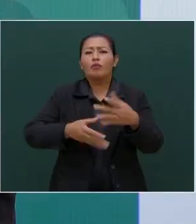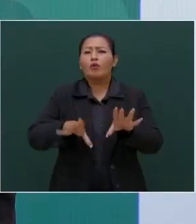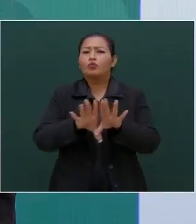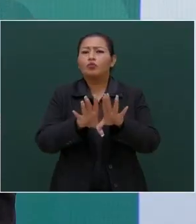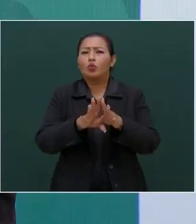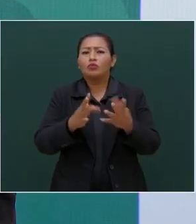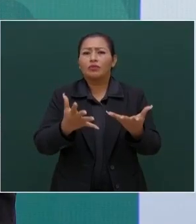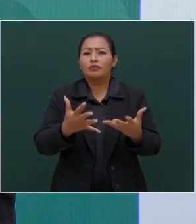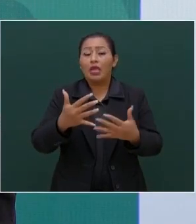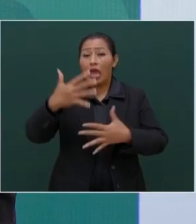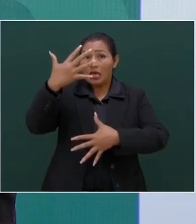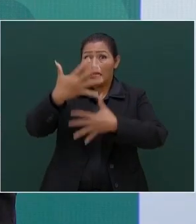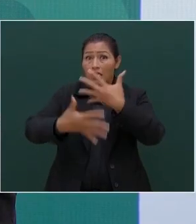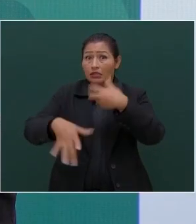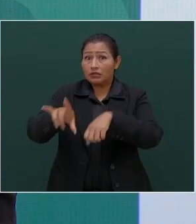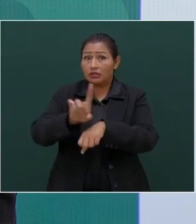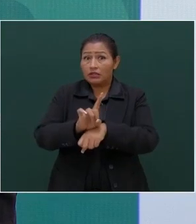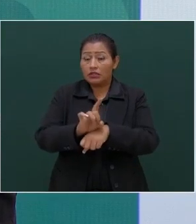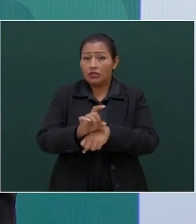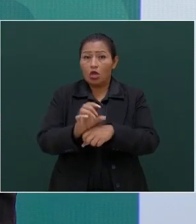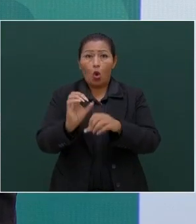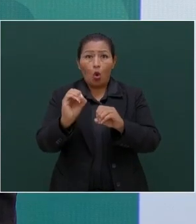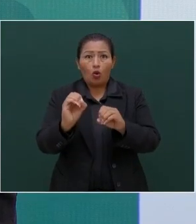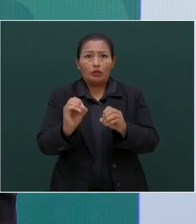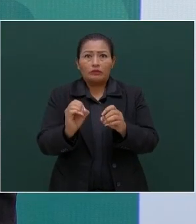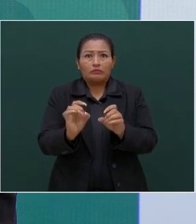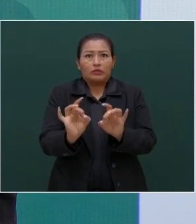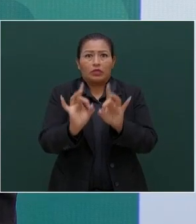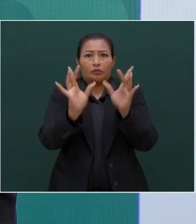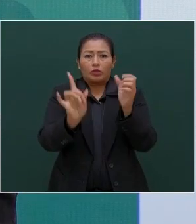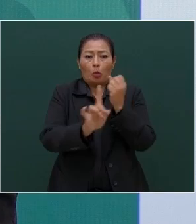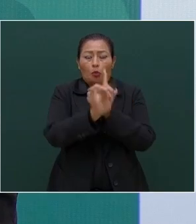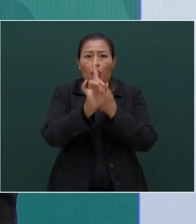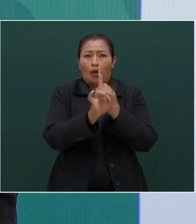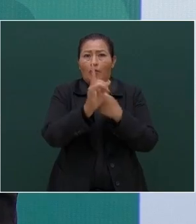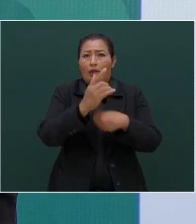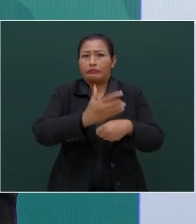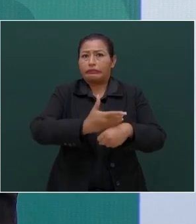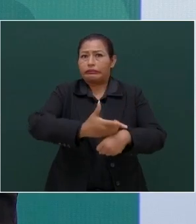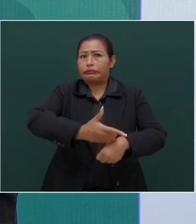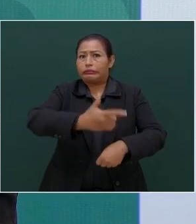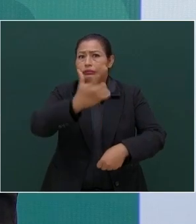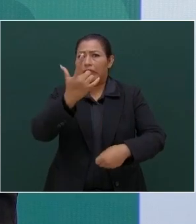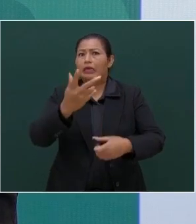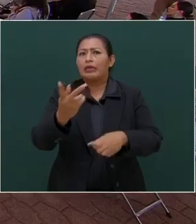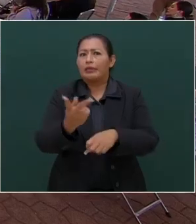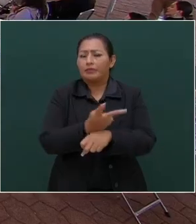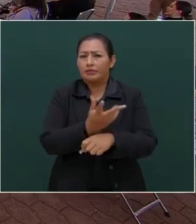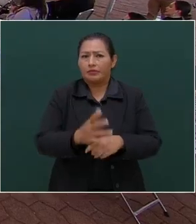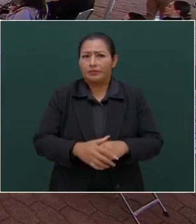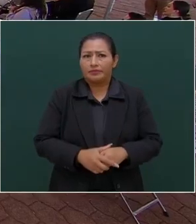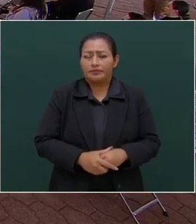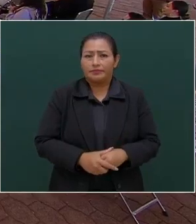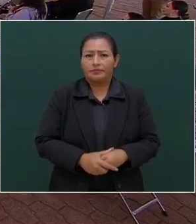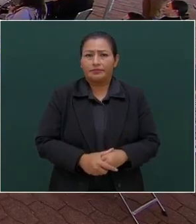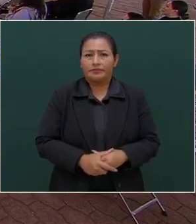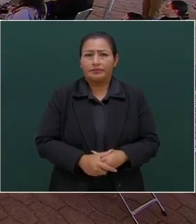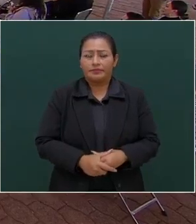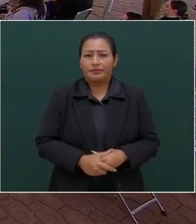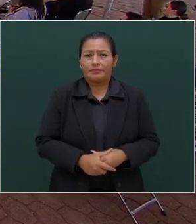cada 15 días, o cuando había una cosa gravísima, que le pasaban una tarjeta.